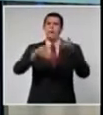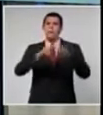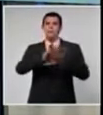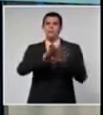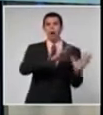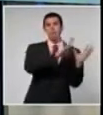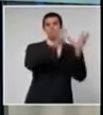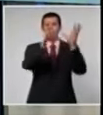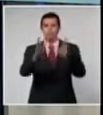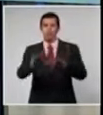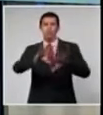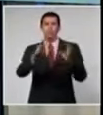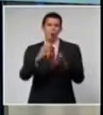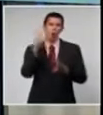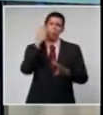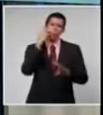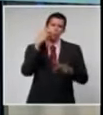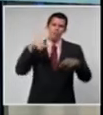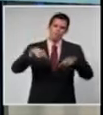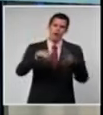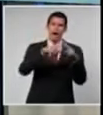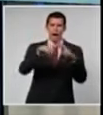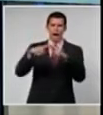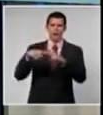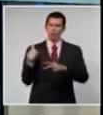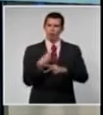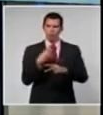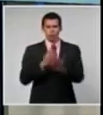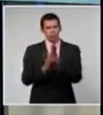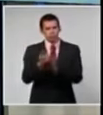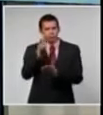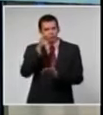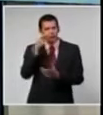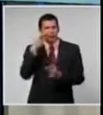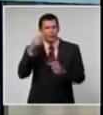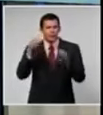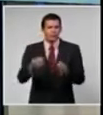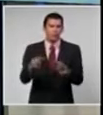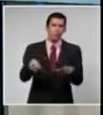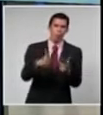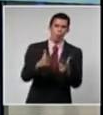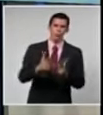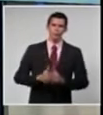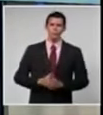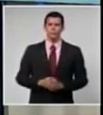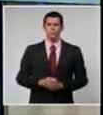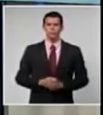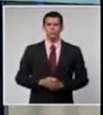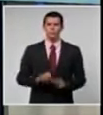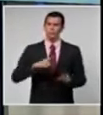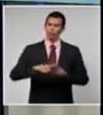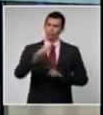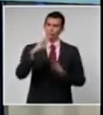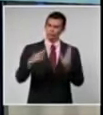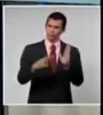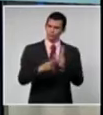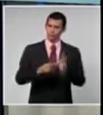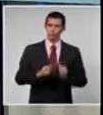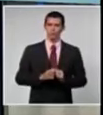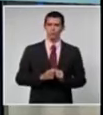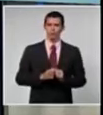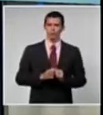provincia. Estaremos al tanto de su cumplimiento. Y otra de las obras que fue señalada no solo en el recorrido del INDER, sino